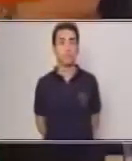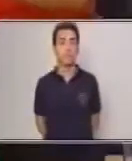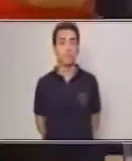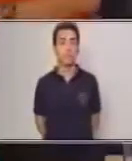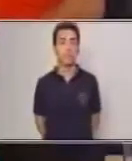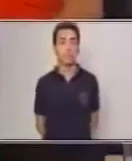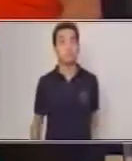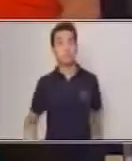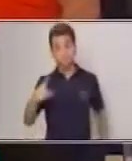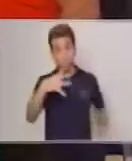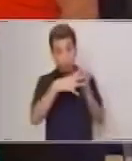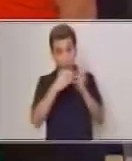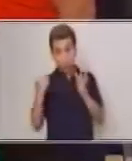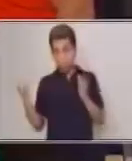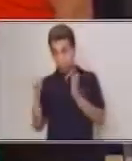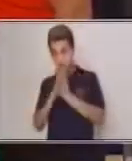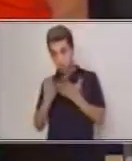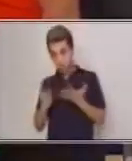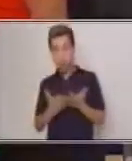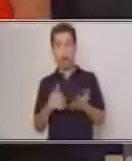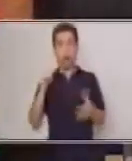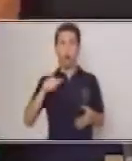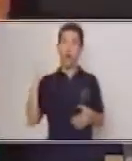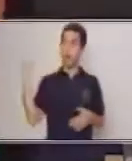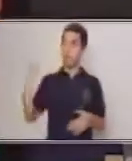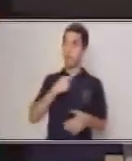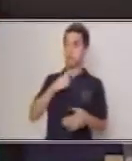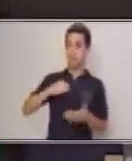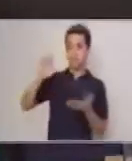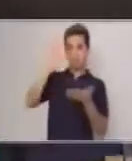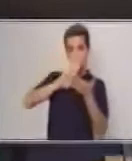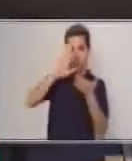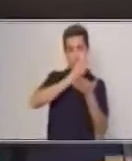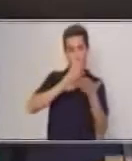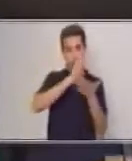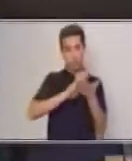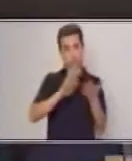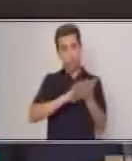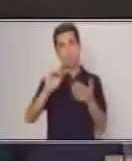Si ya tomaste nota, borraré para colocar nuestro ejemplo 2.